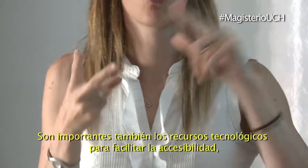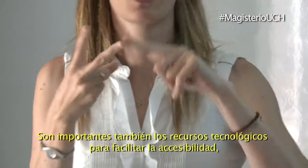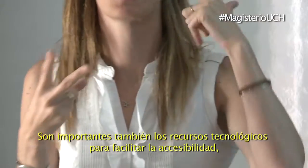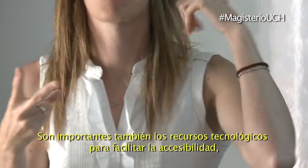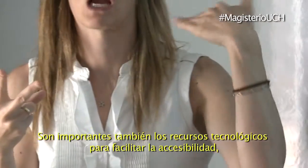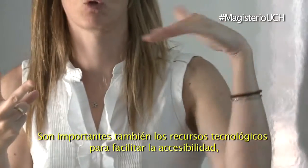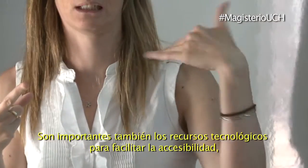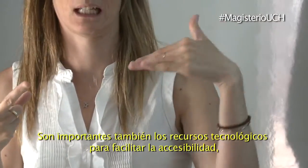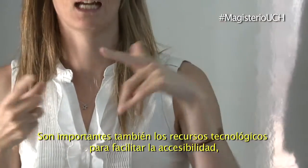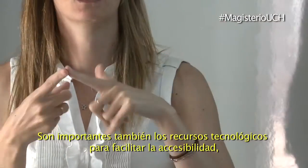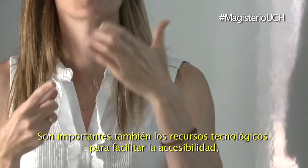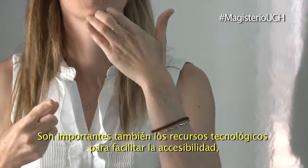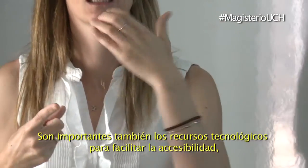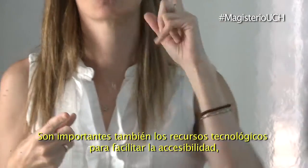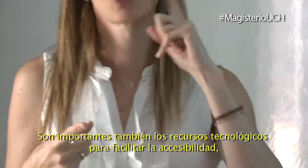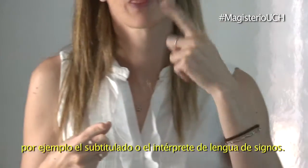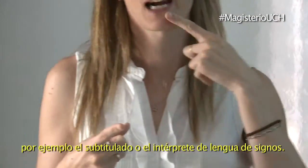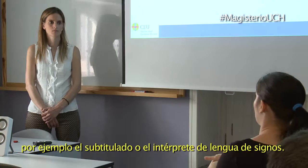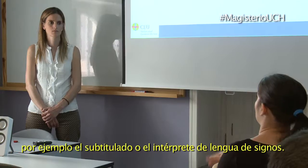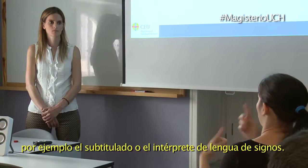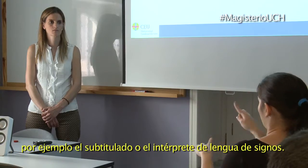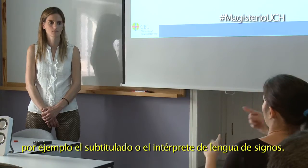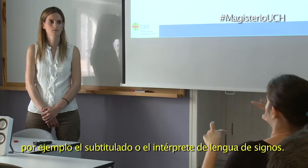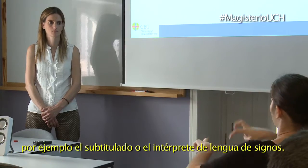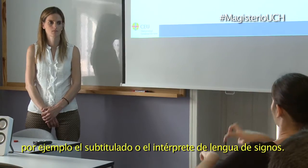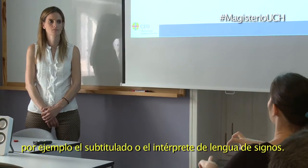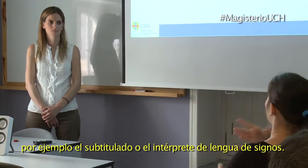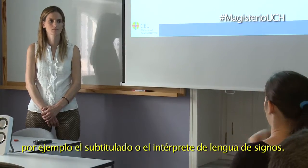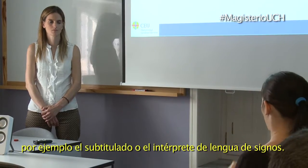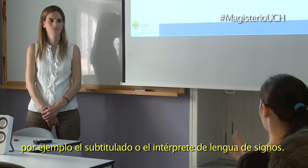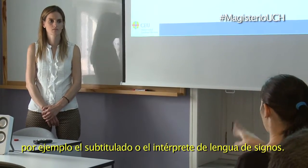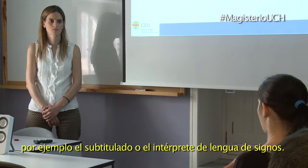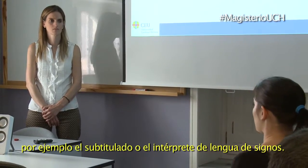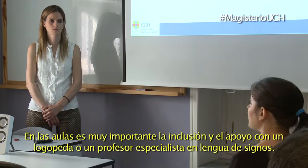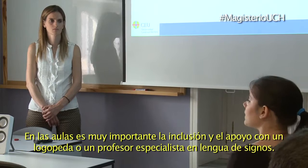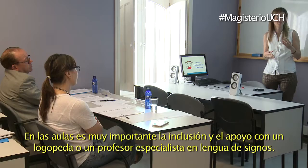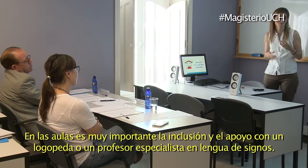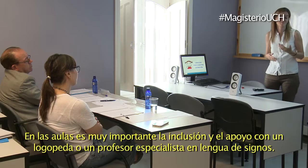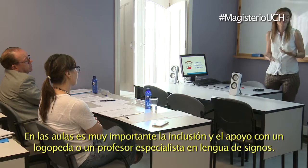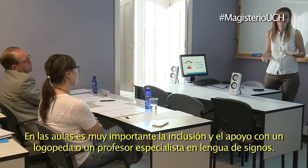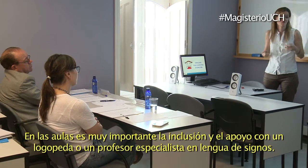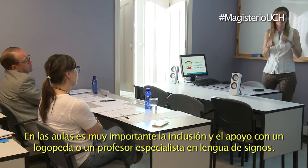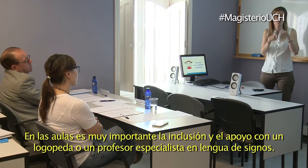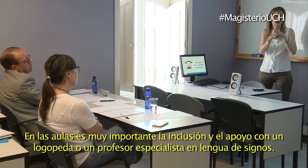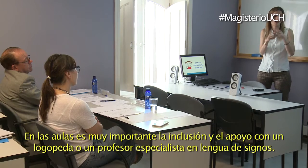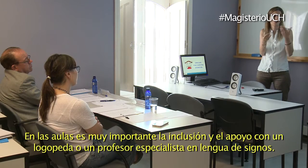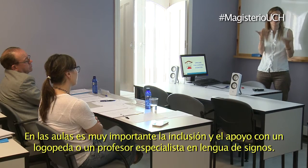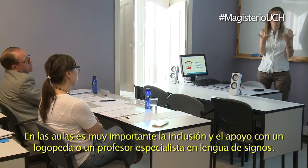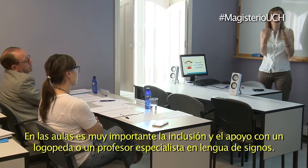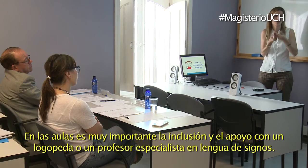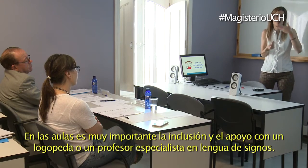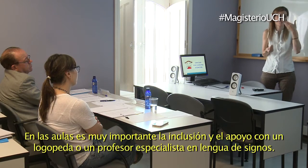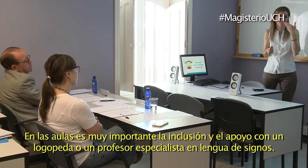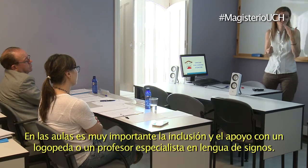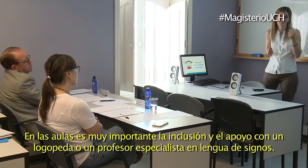los recursos tecnológicos para facilitar la accesibilidad, por ejemplo, el subtitulado o el intérprete de lengua de signos. También, por ejemplo, en las aulas